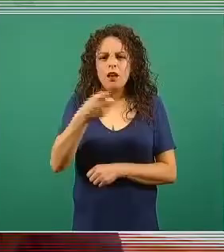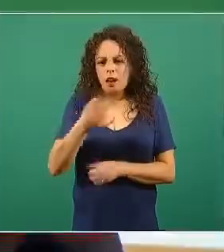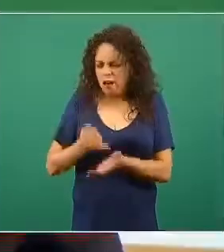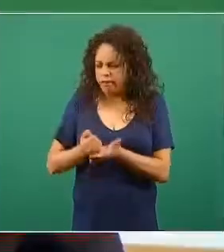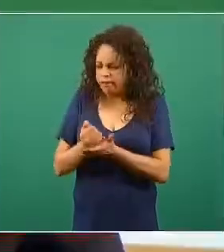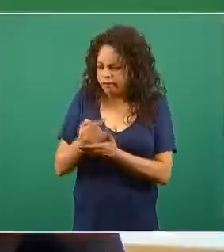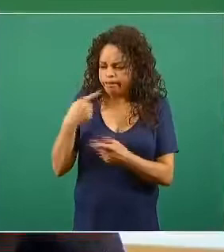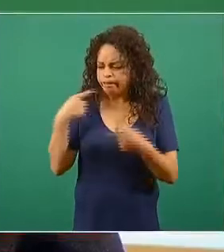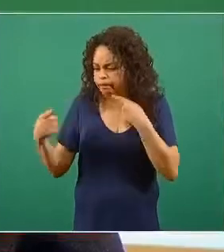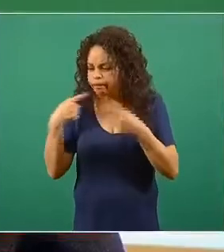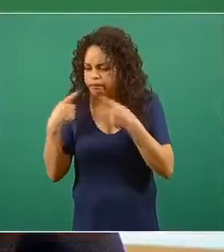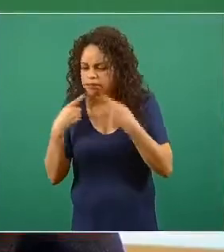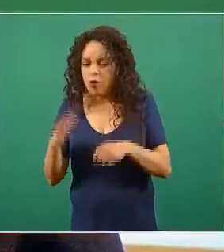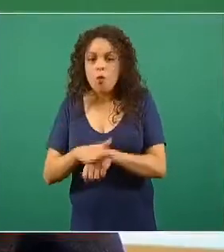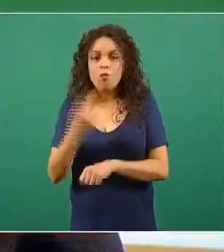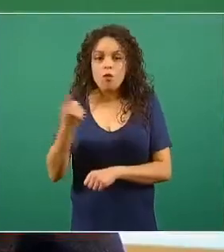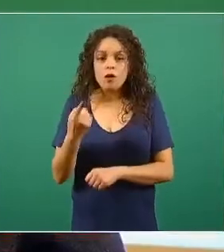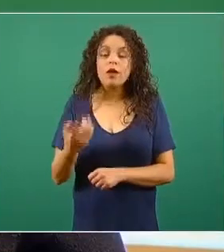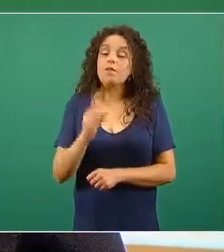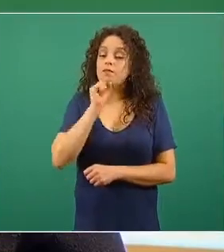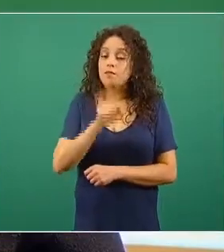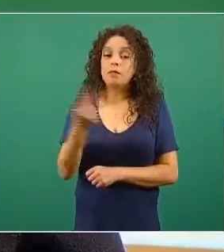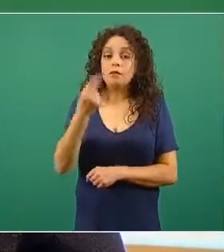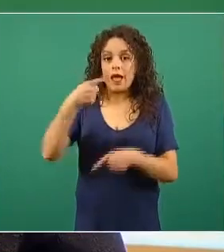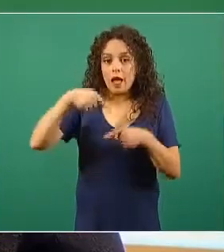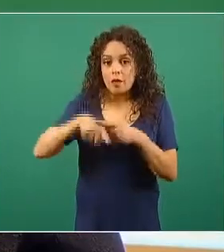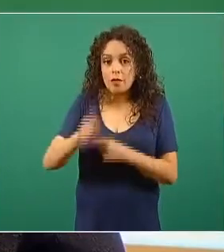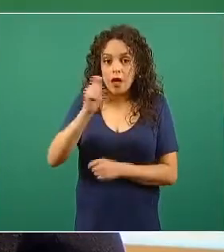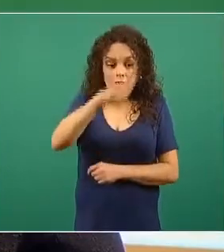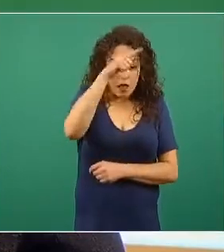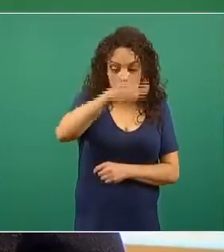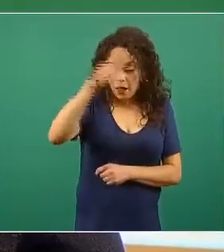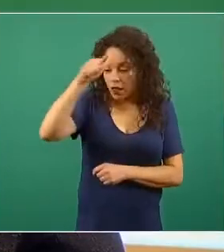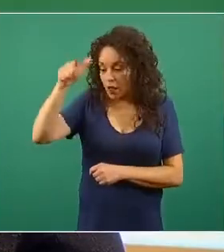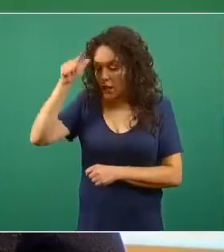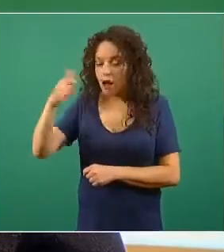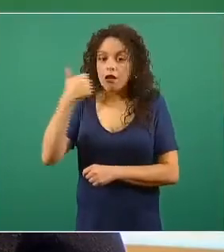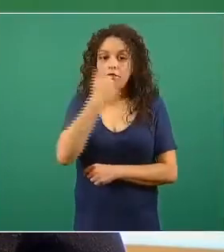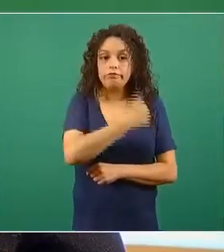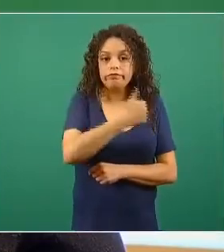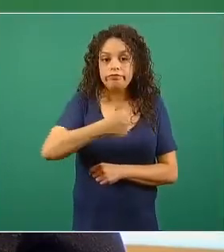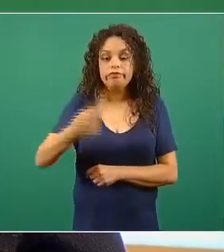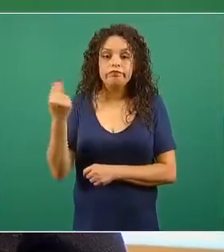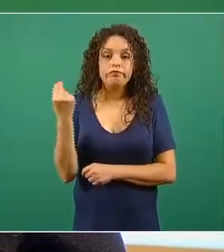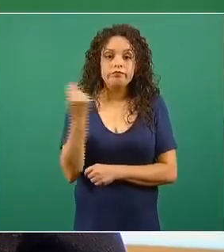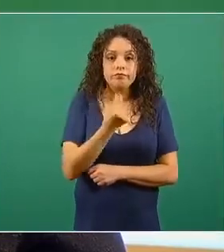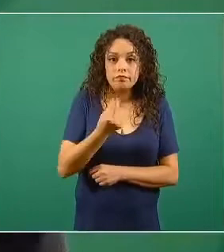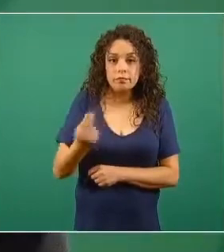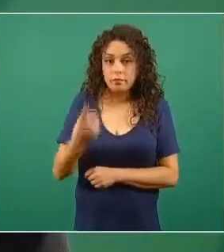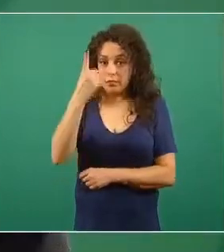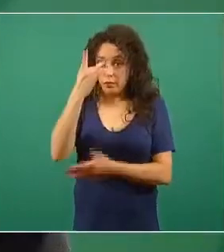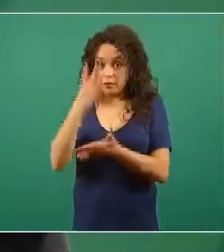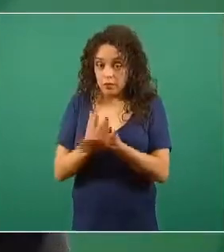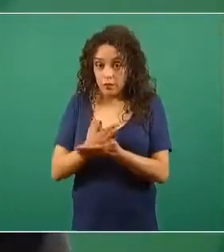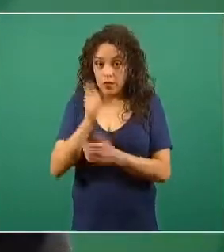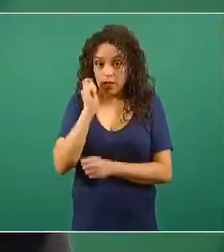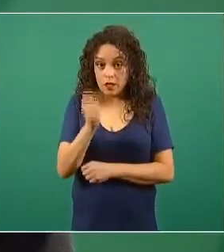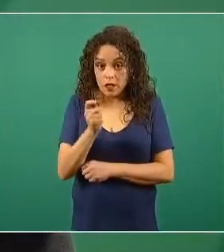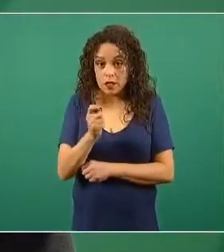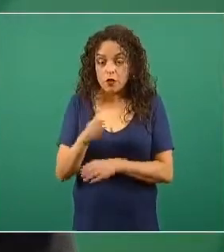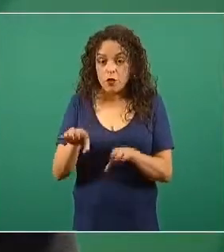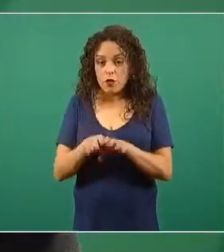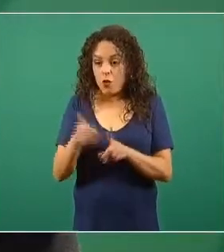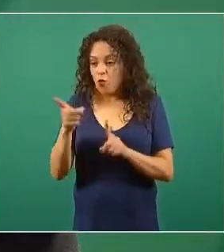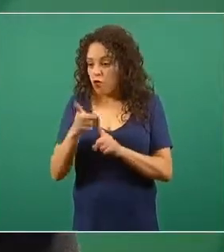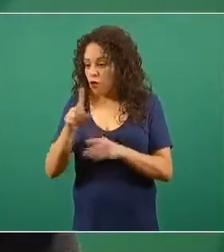también se tiene que empezar a poder identificar las necesidades no solamente de logística, sino de cómo